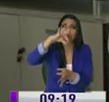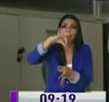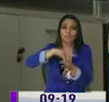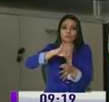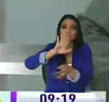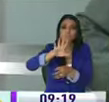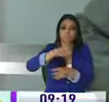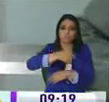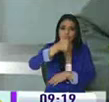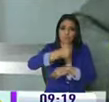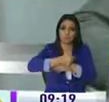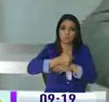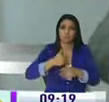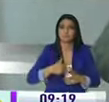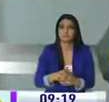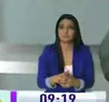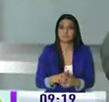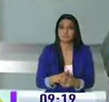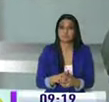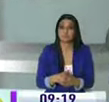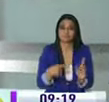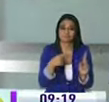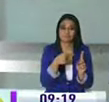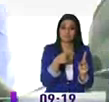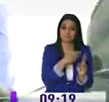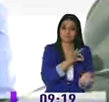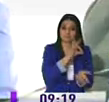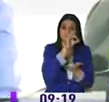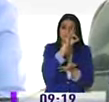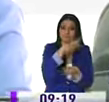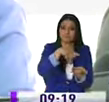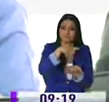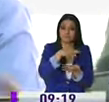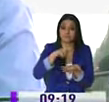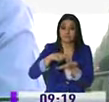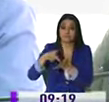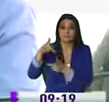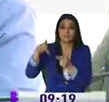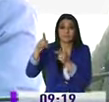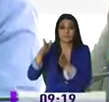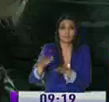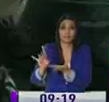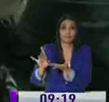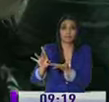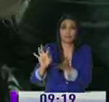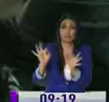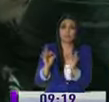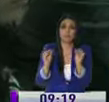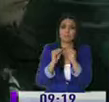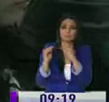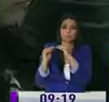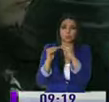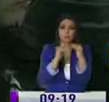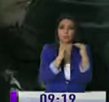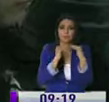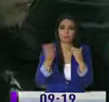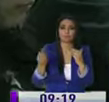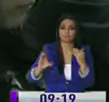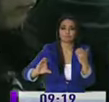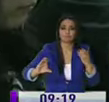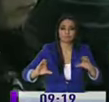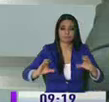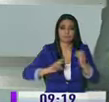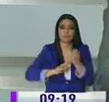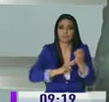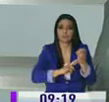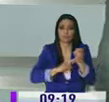autoridades armijos además señaló que no se busca eliminar las prefecturas que el objetivo es ser más equitativos en la entrega de recursos